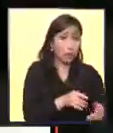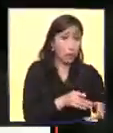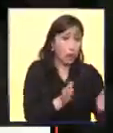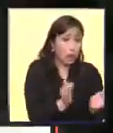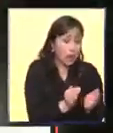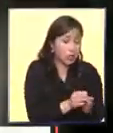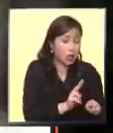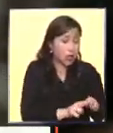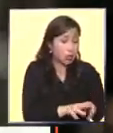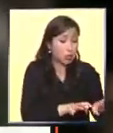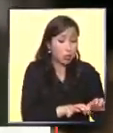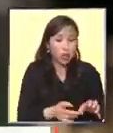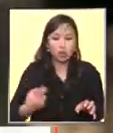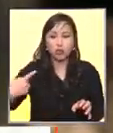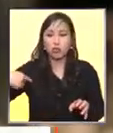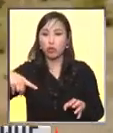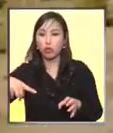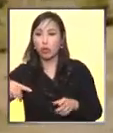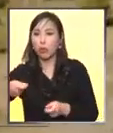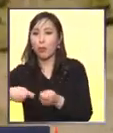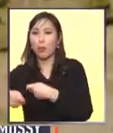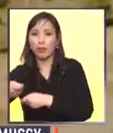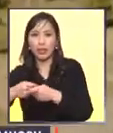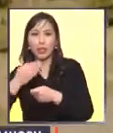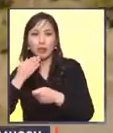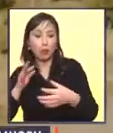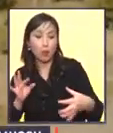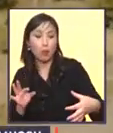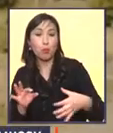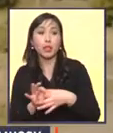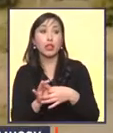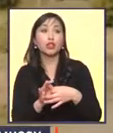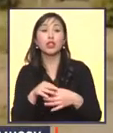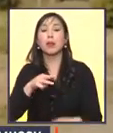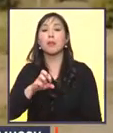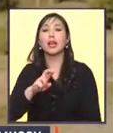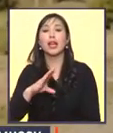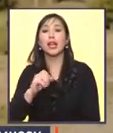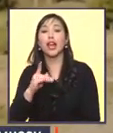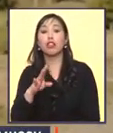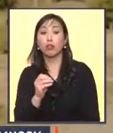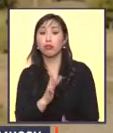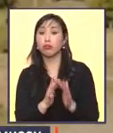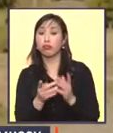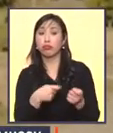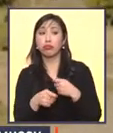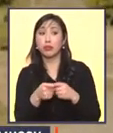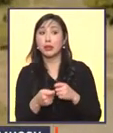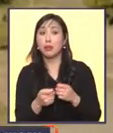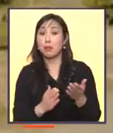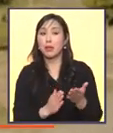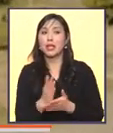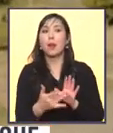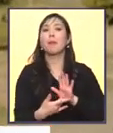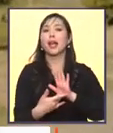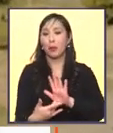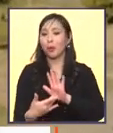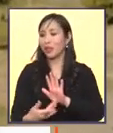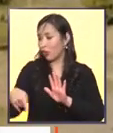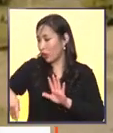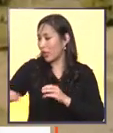productos, y nosotros como productores agroecológicos también. Por lo tanto, el mercado nace para mostrar lo que pasa acá principalmente